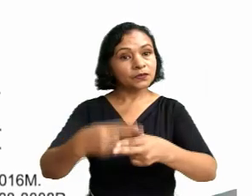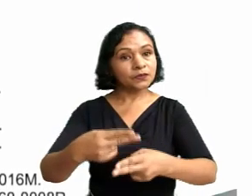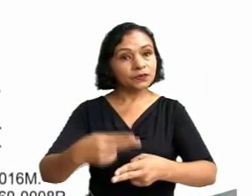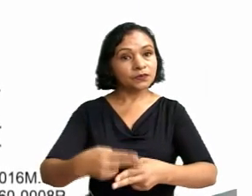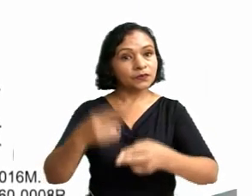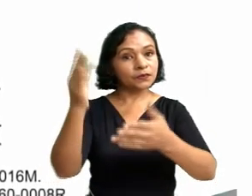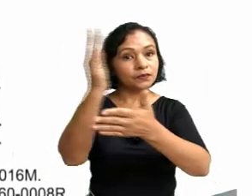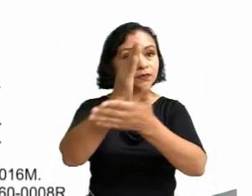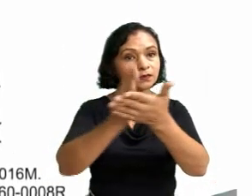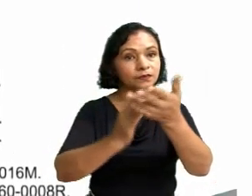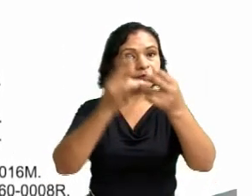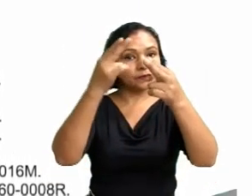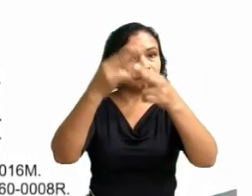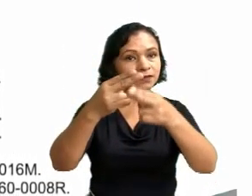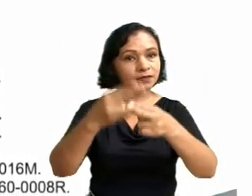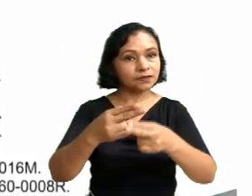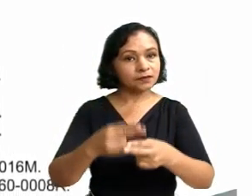nombres